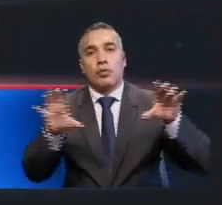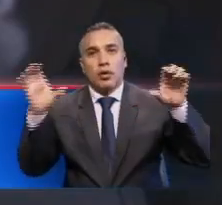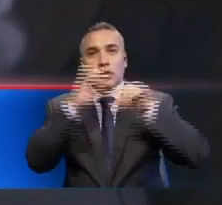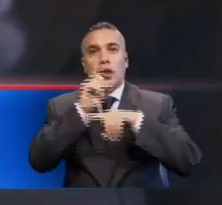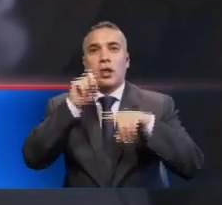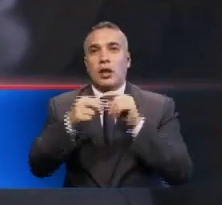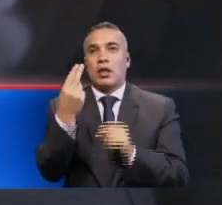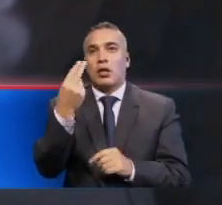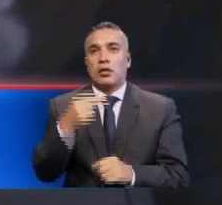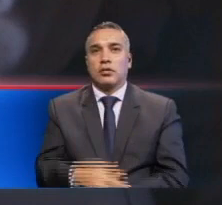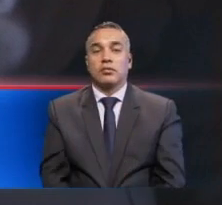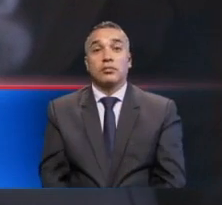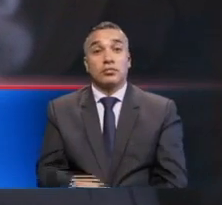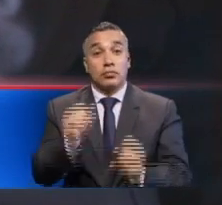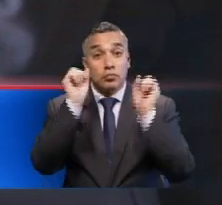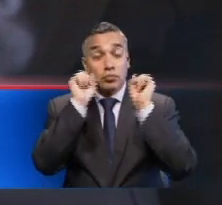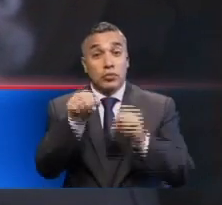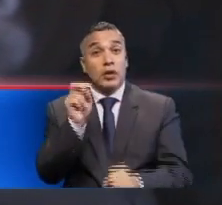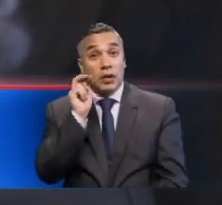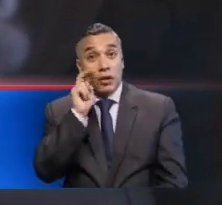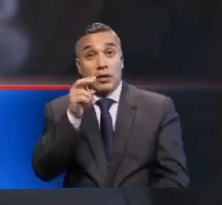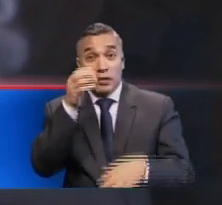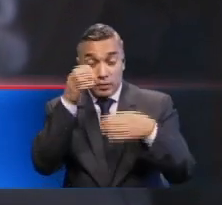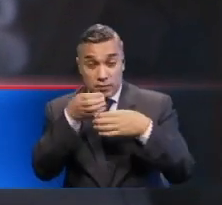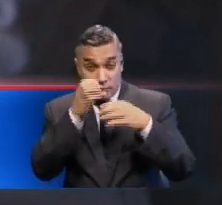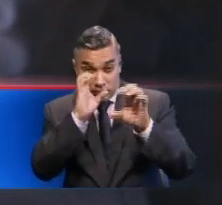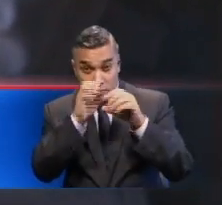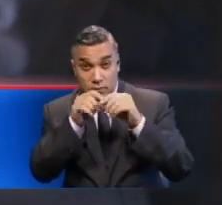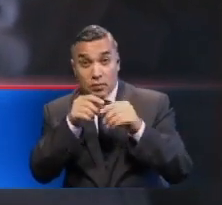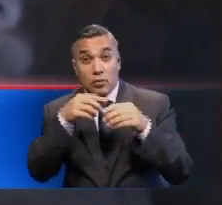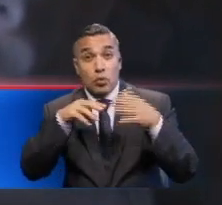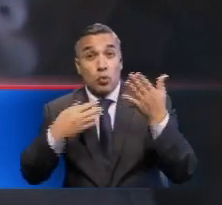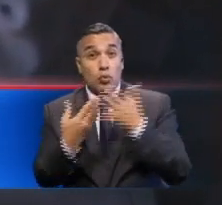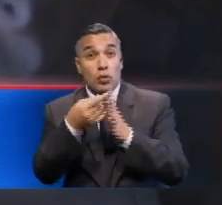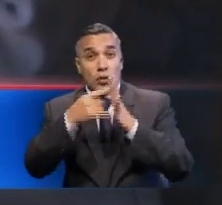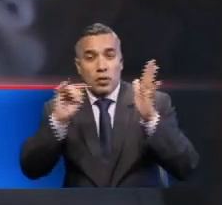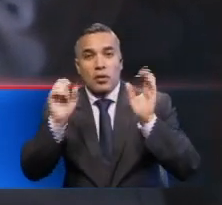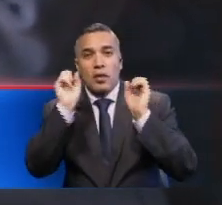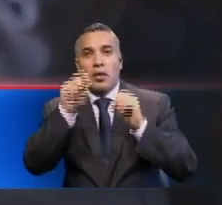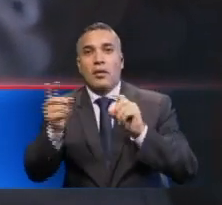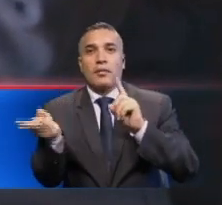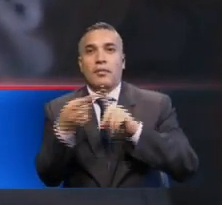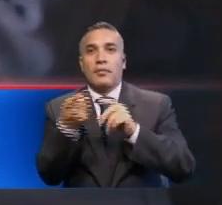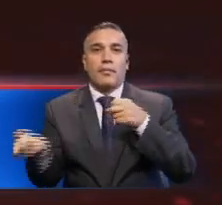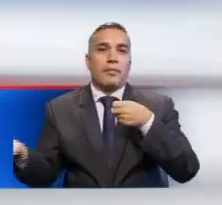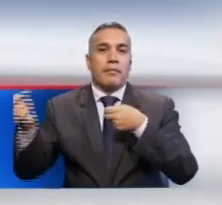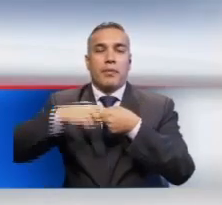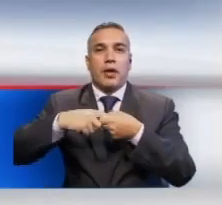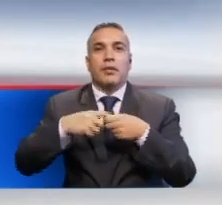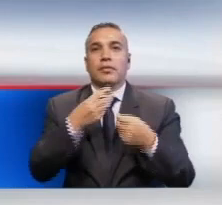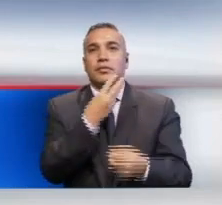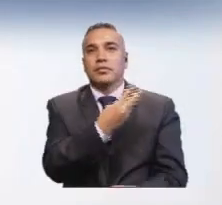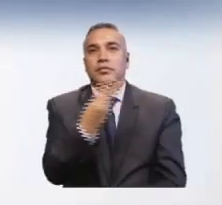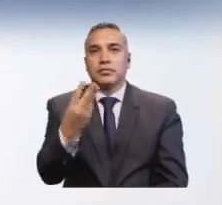12. Para ver el cometa a través de estos telescopios digitales se deberá inscribirse en el sitio web